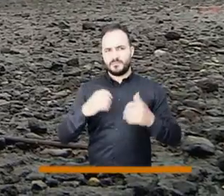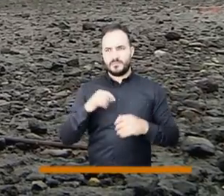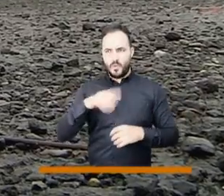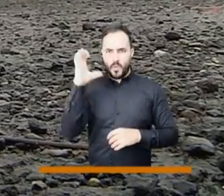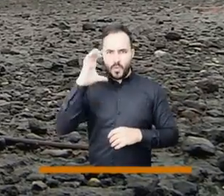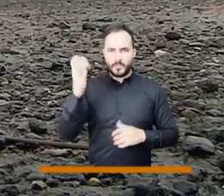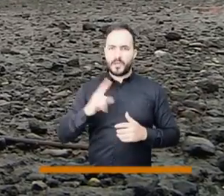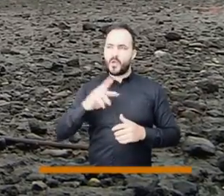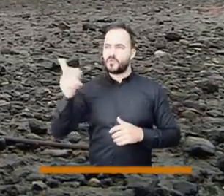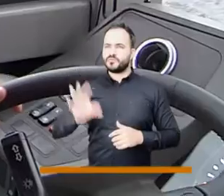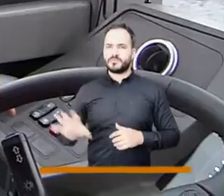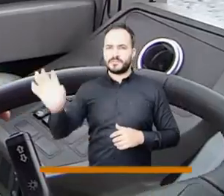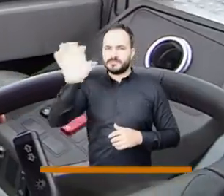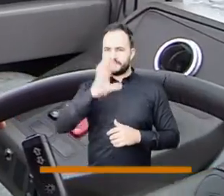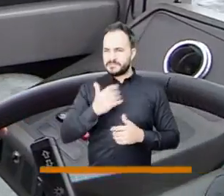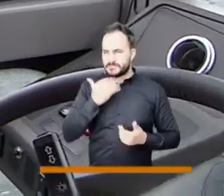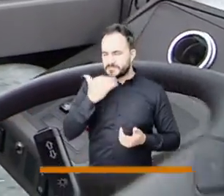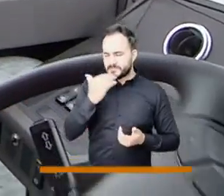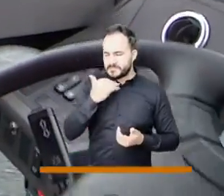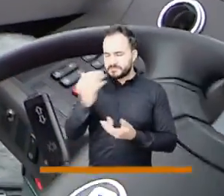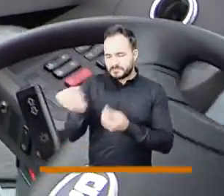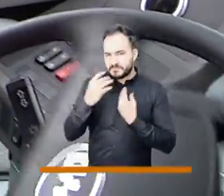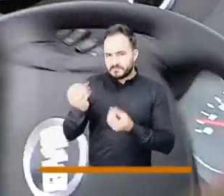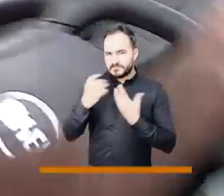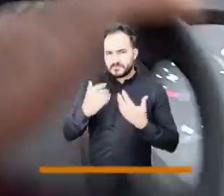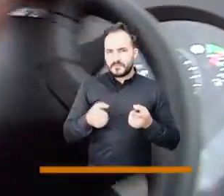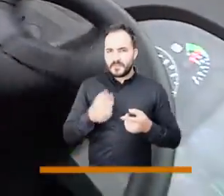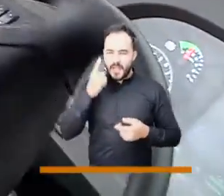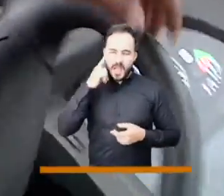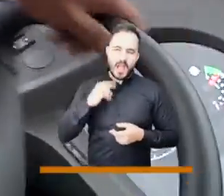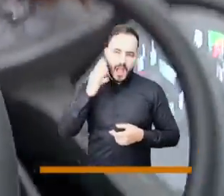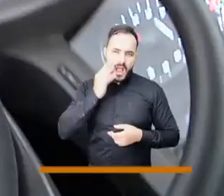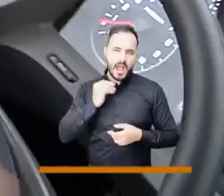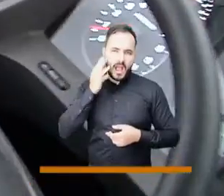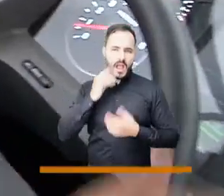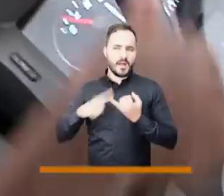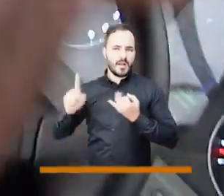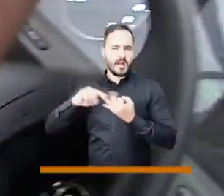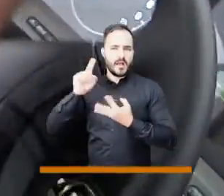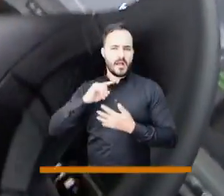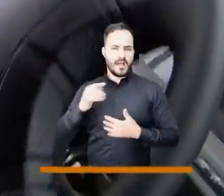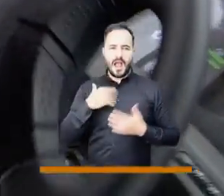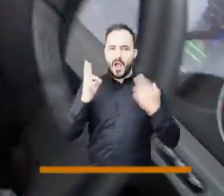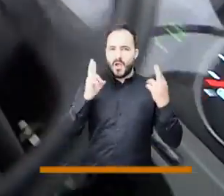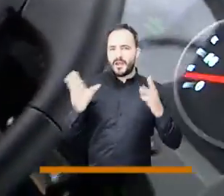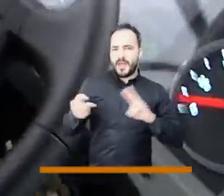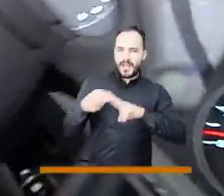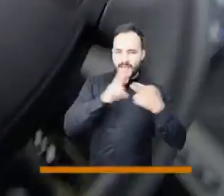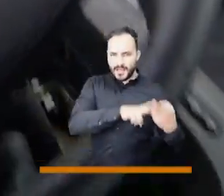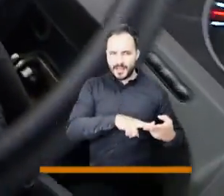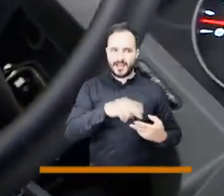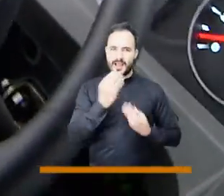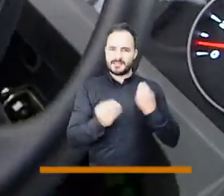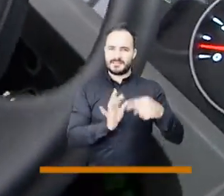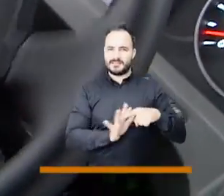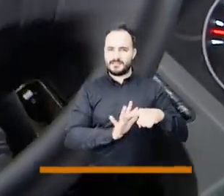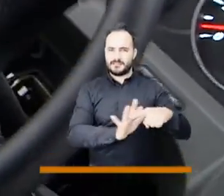de Colombia, alrededor del mundo, algunas experiencias y todo lo que podamos hacer para poder desarrollar